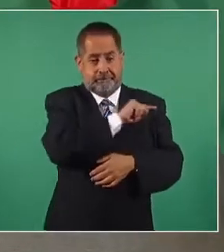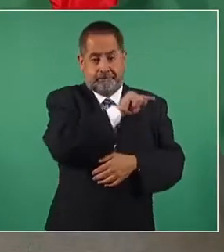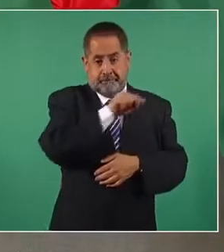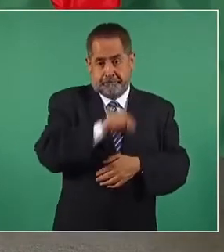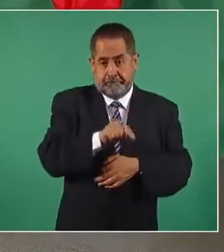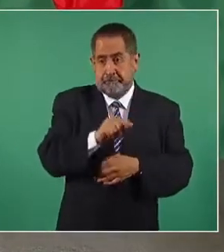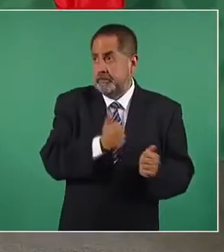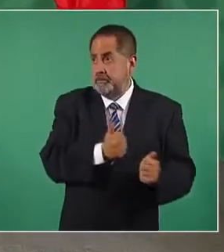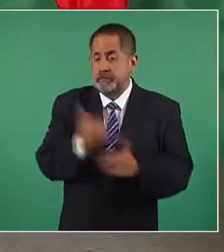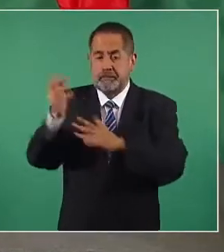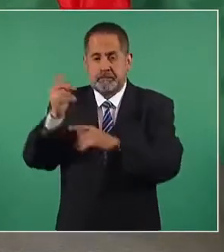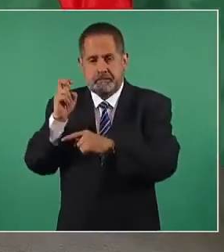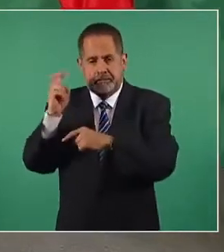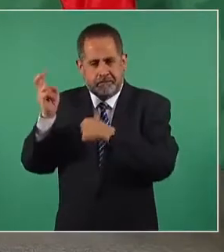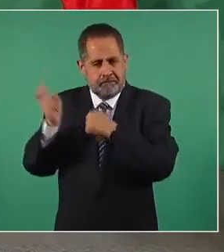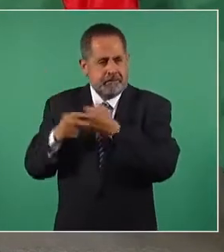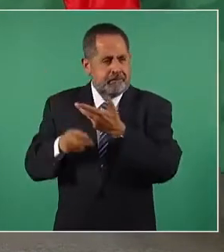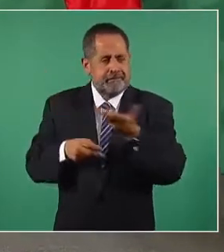y que